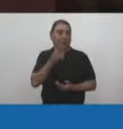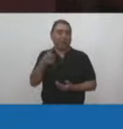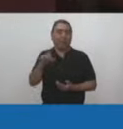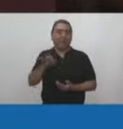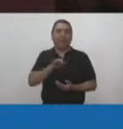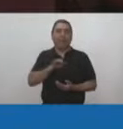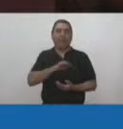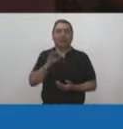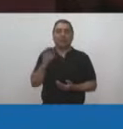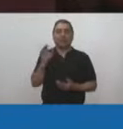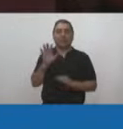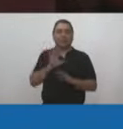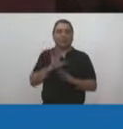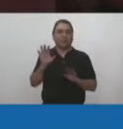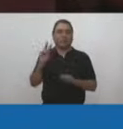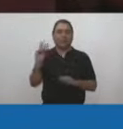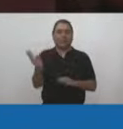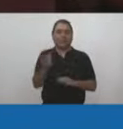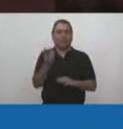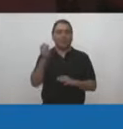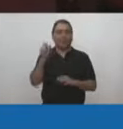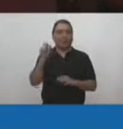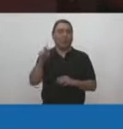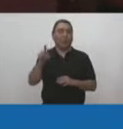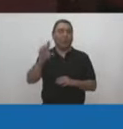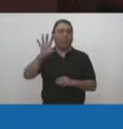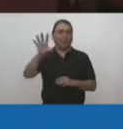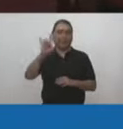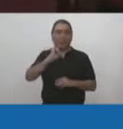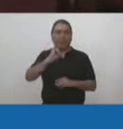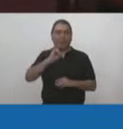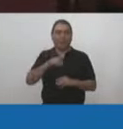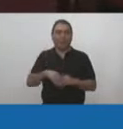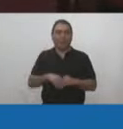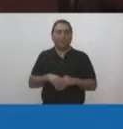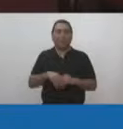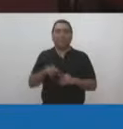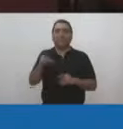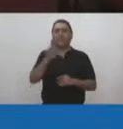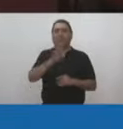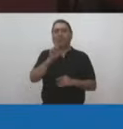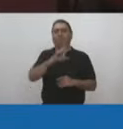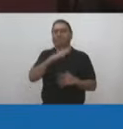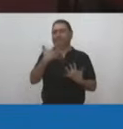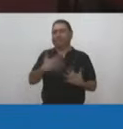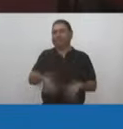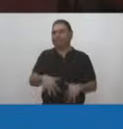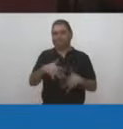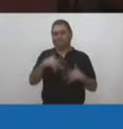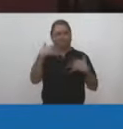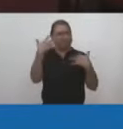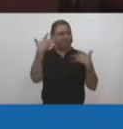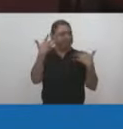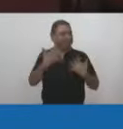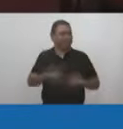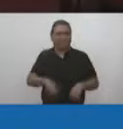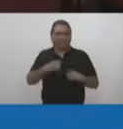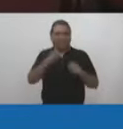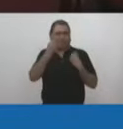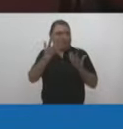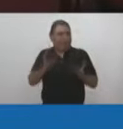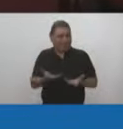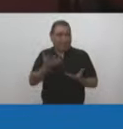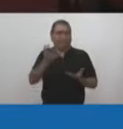Bueno, yo primero quiero agradecer la oportunidad que ustedes me dan para, de alguna manera, hacer conocer mi posición de aquella sesión del mes de